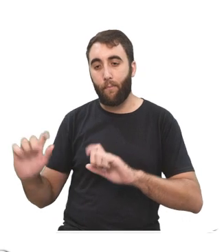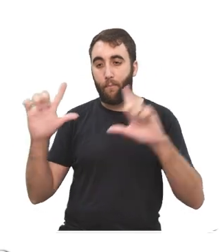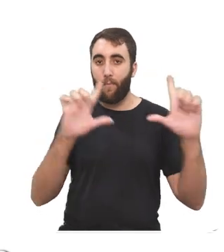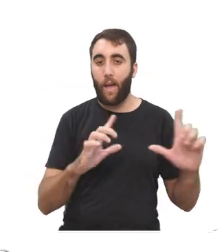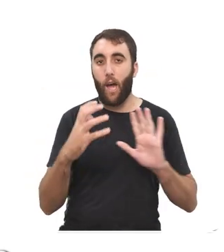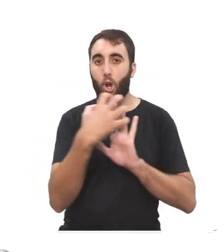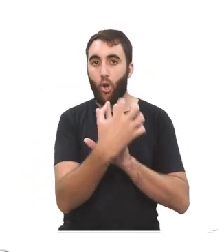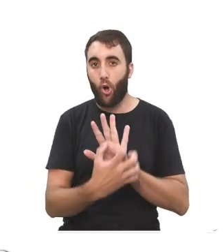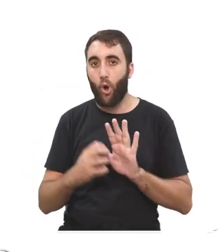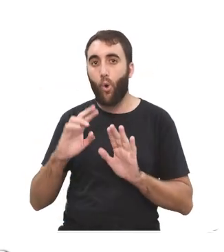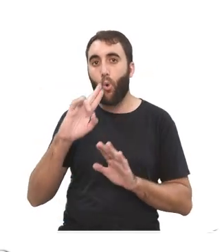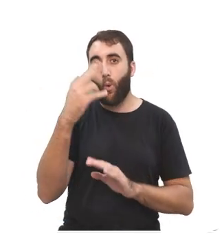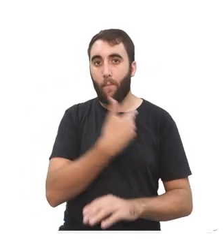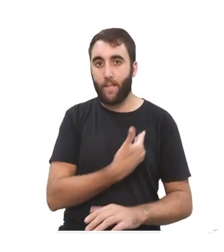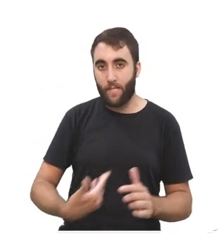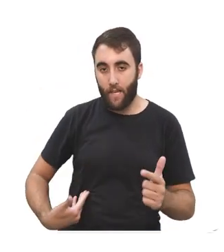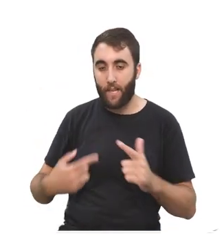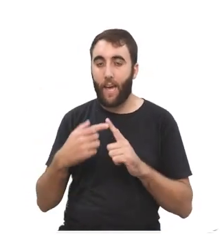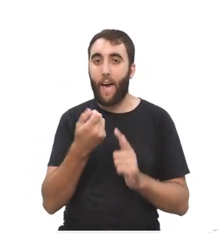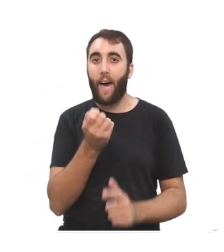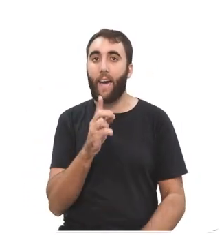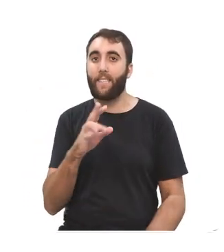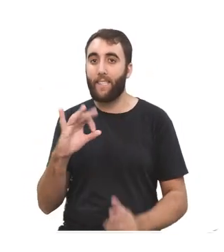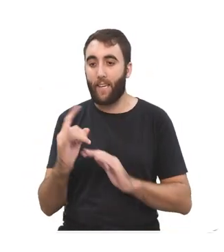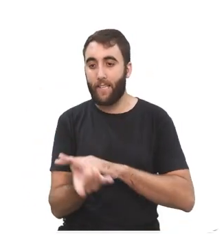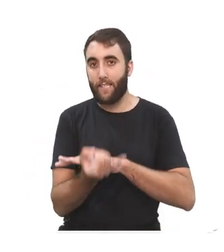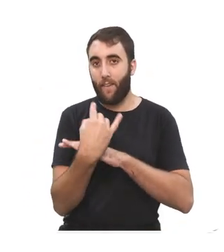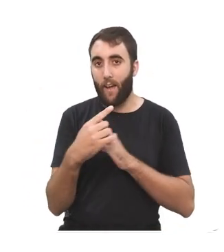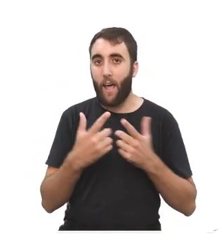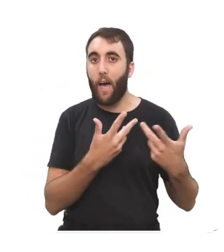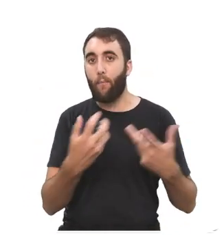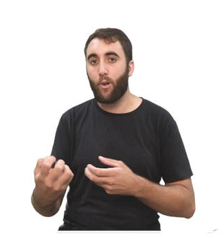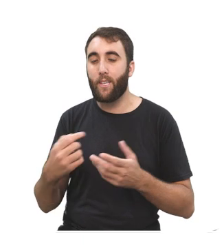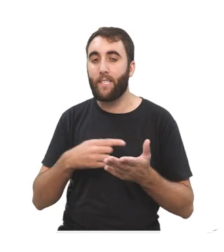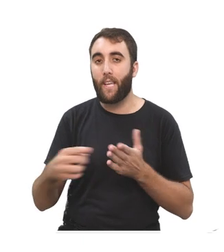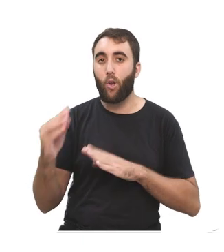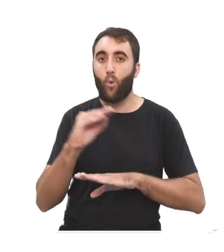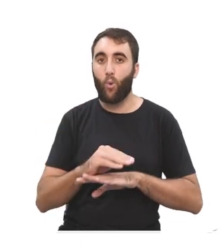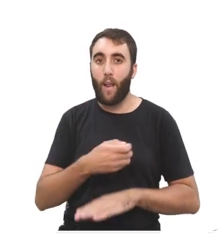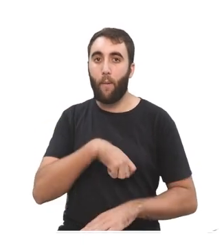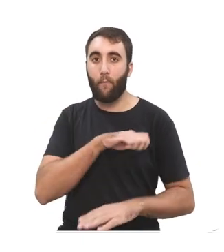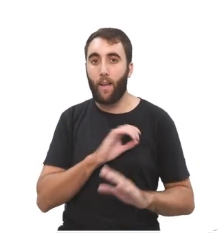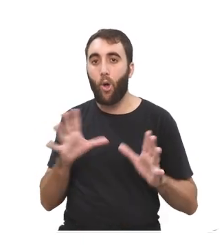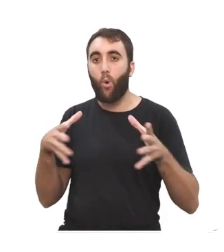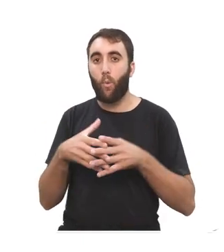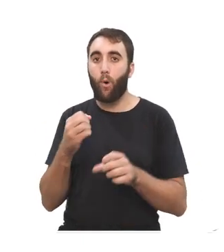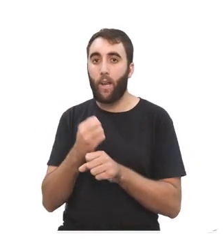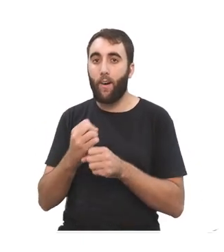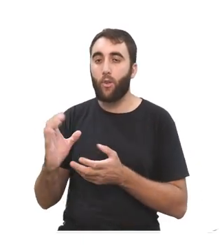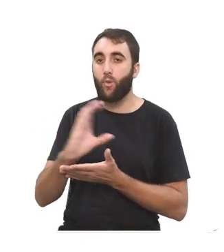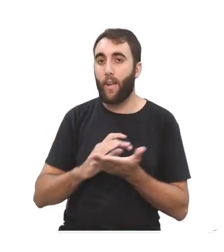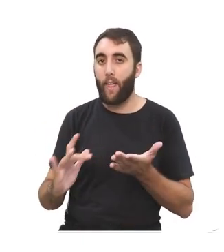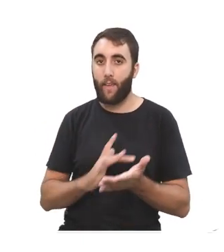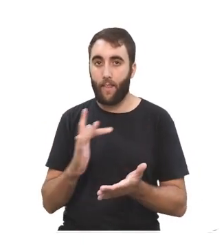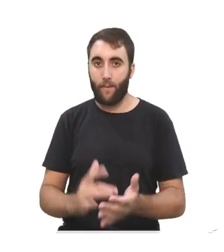cierre con logos de Uruguay Presidencia AGESIC y CEIBAL apoyan Centro Cultural España y Grupo de Trabajo de Ciudadanía